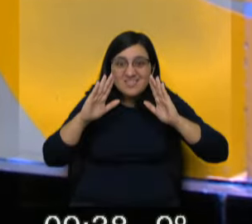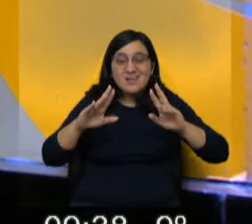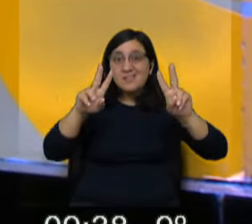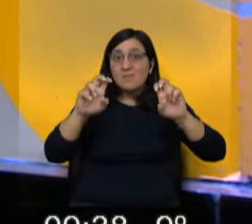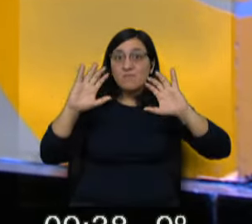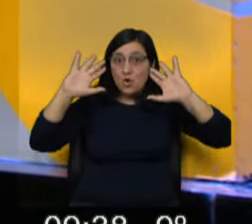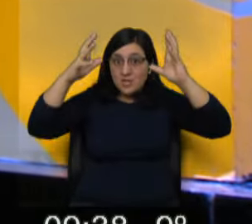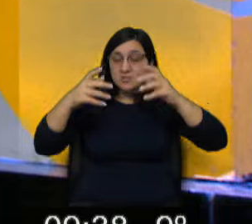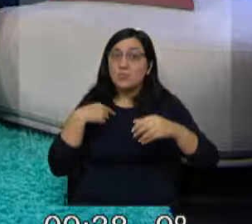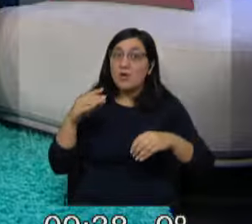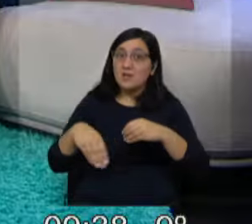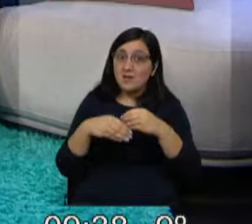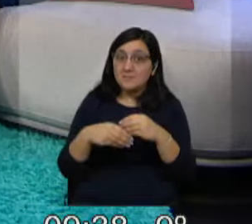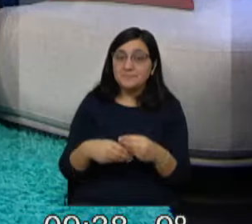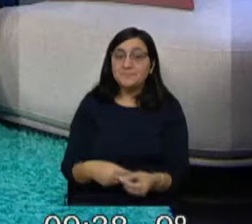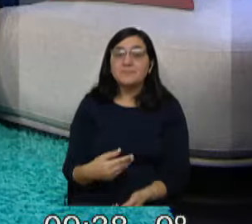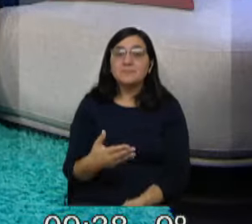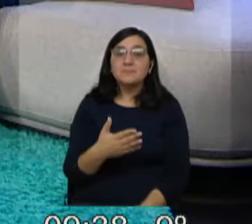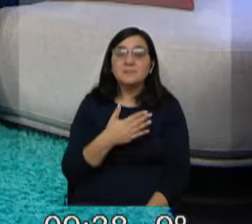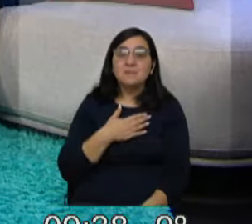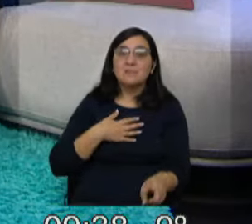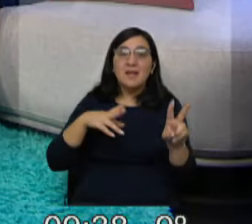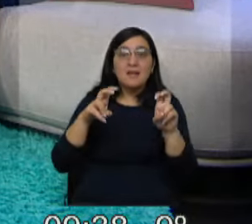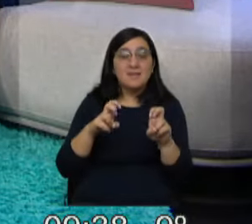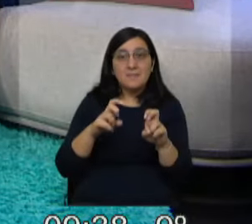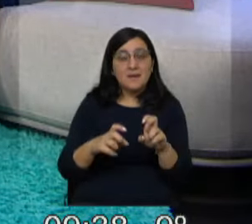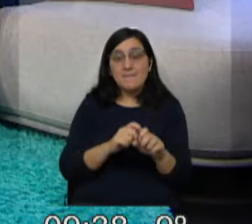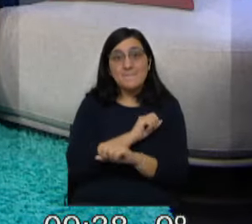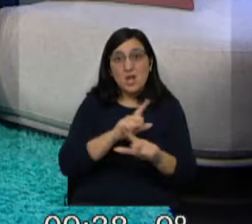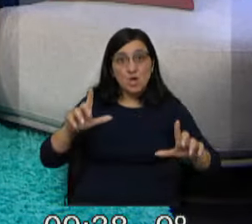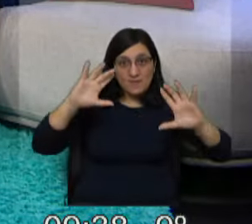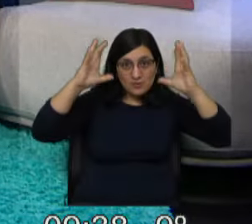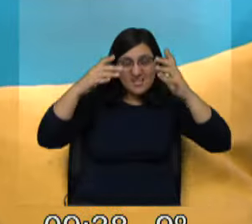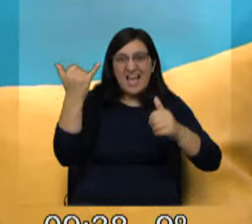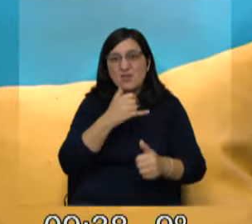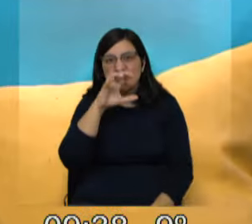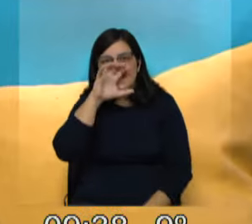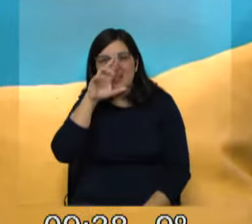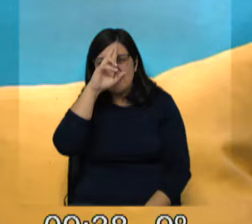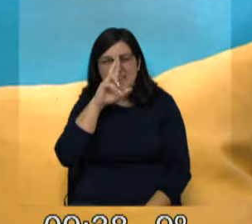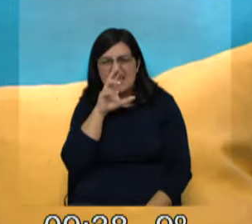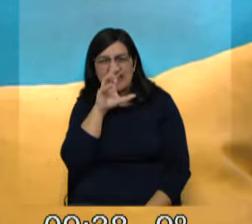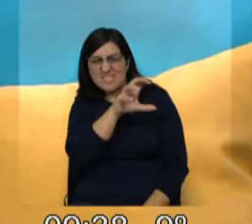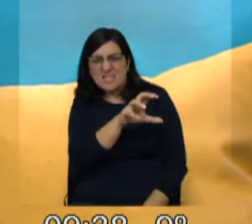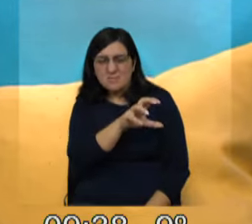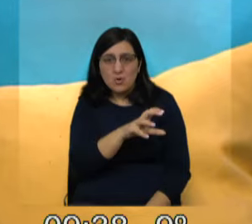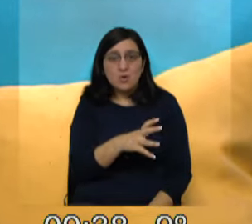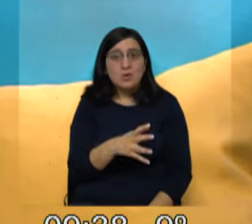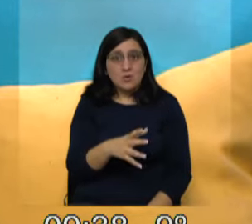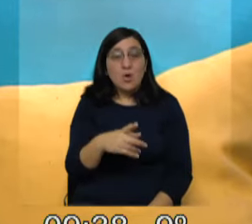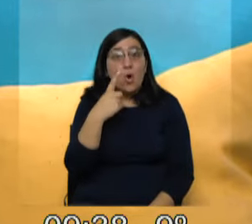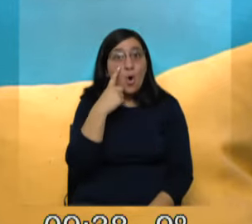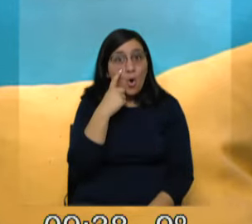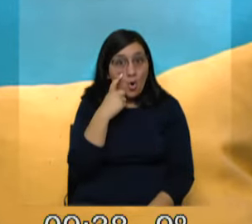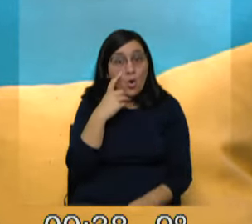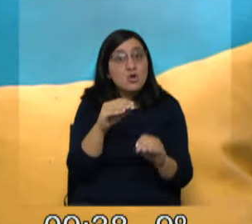hacemos. ¿Puedo agregar una cosita? Sí. Para mí acá el tema es más fuerte que la violencia. Hay un racismo subyacente. Ojo las